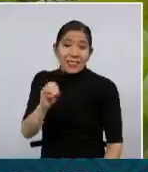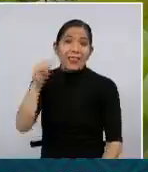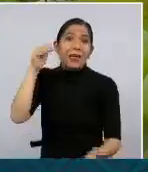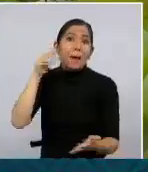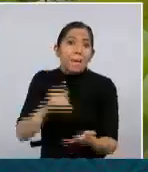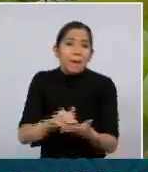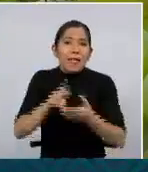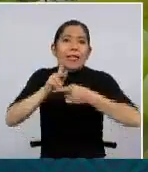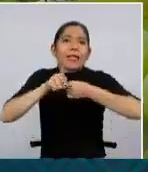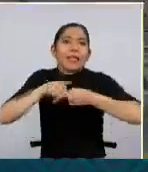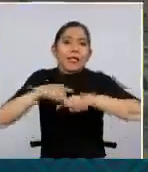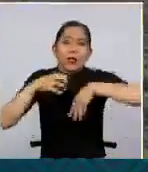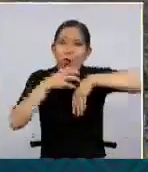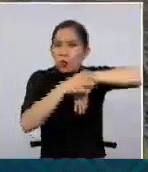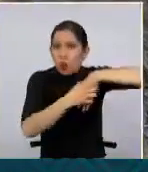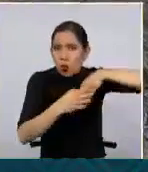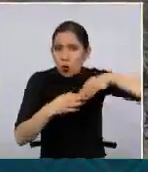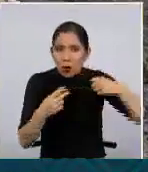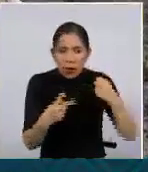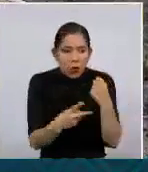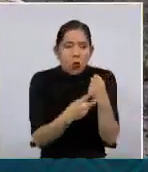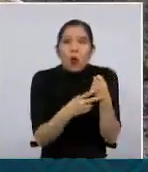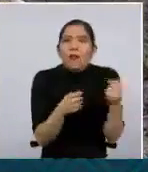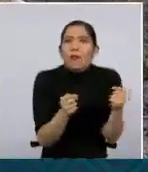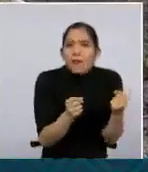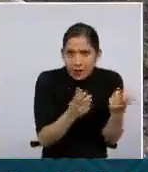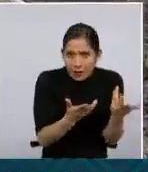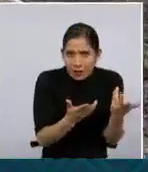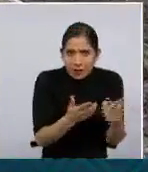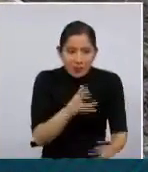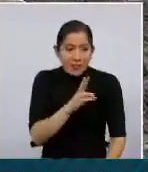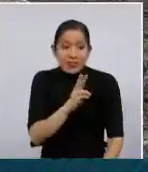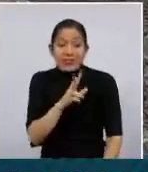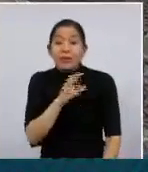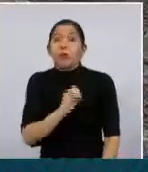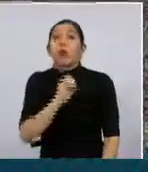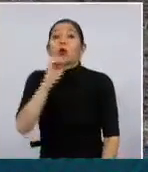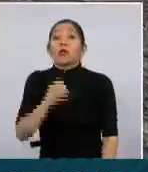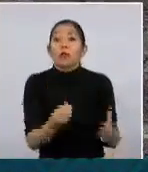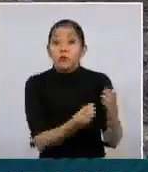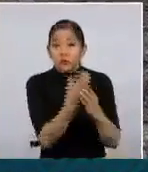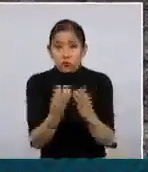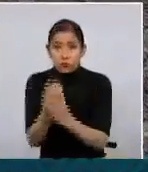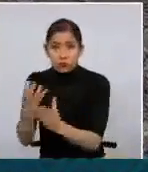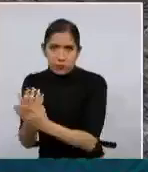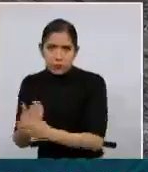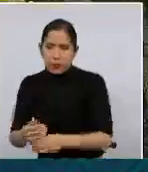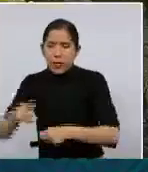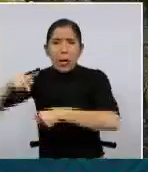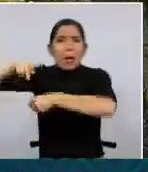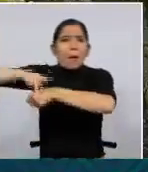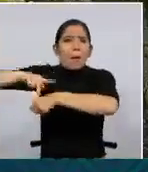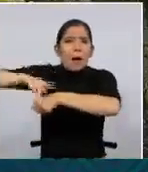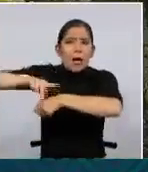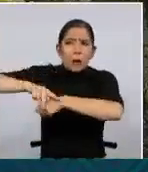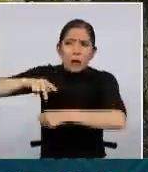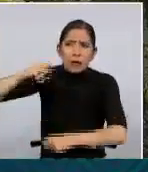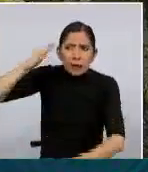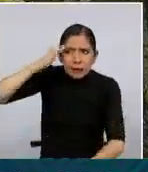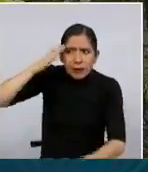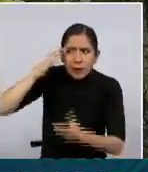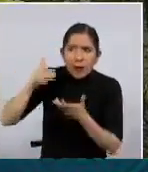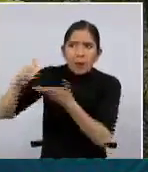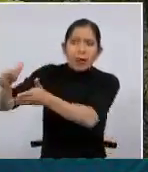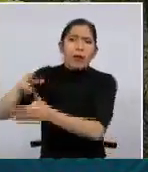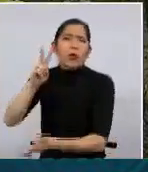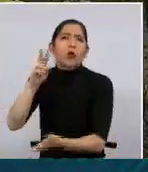cámaras de frío. Eso no es ni el 0,63% de la productividad total. Al Paraguay, lo único que sabemos es que se han enviado 2.000 cajas,